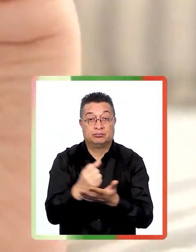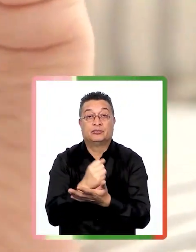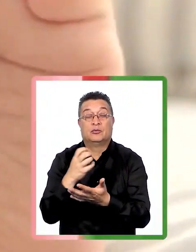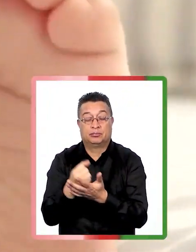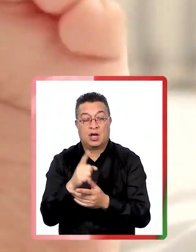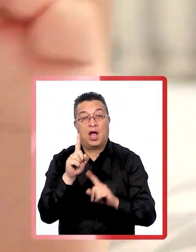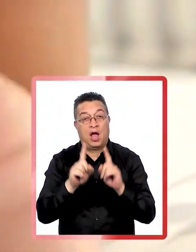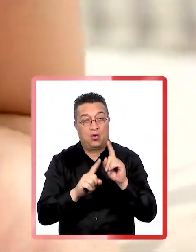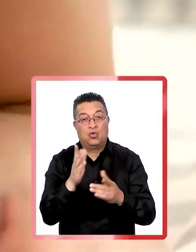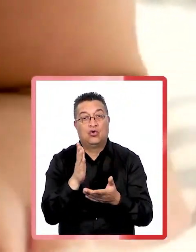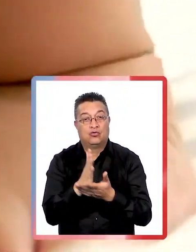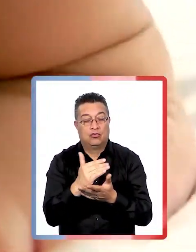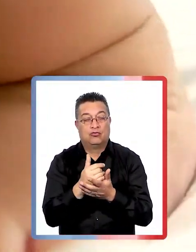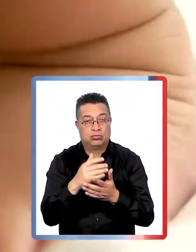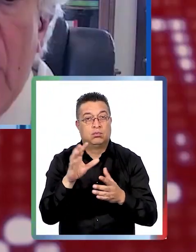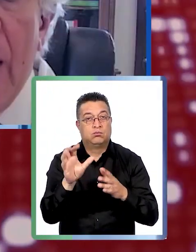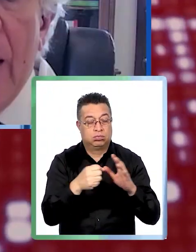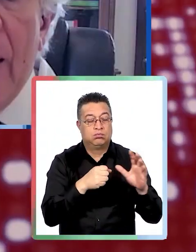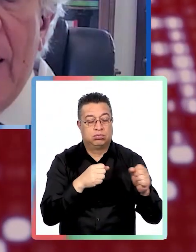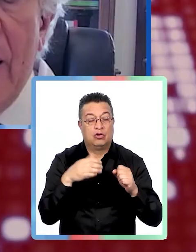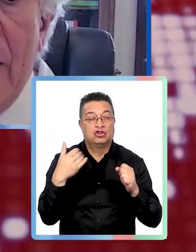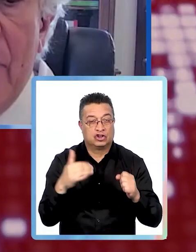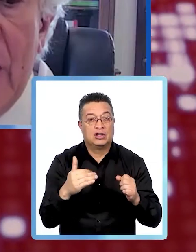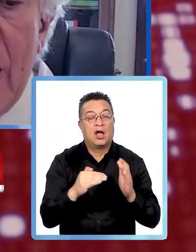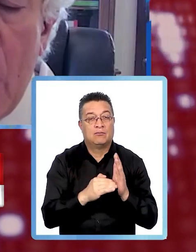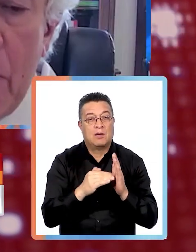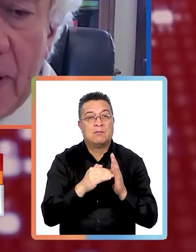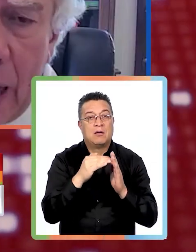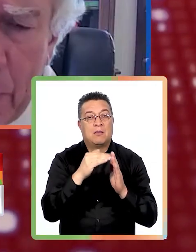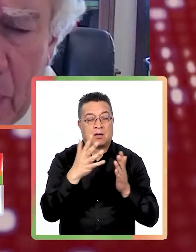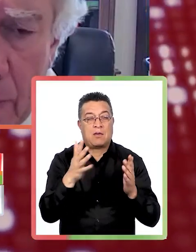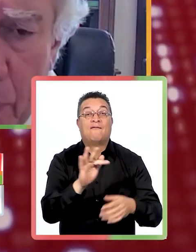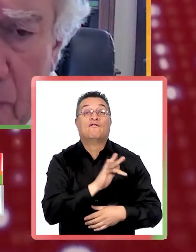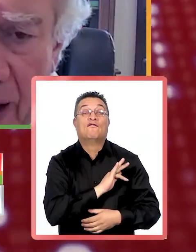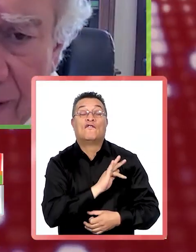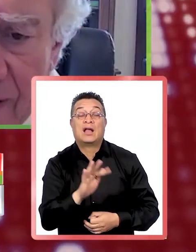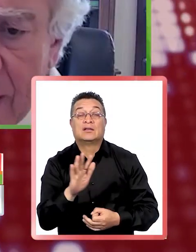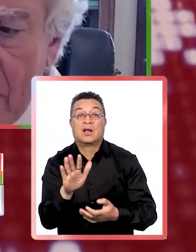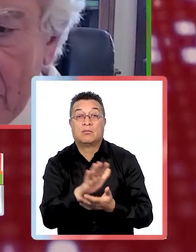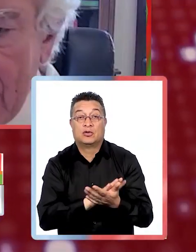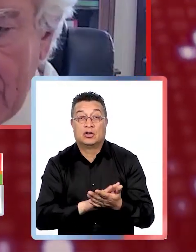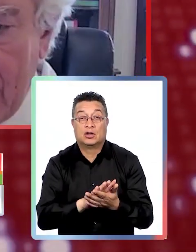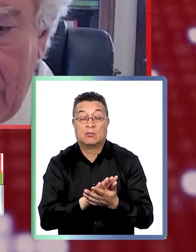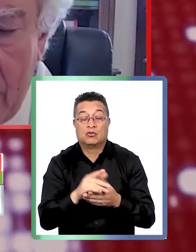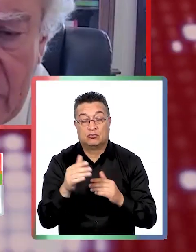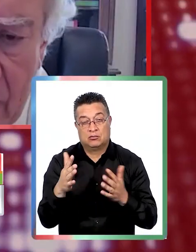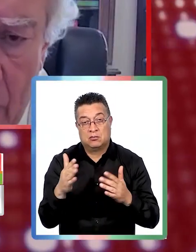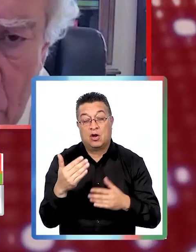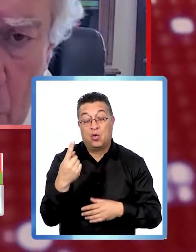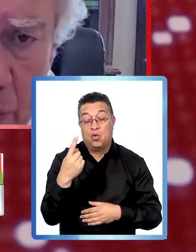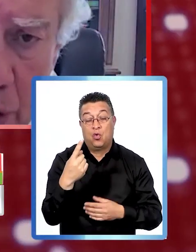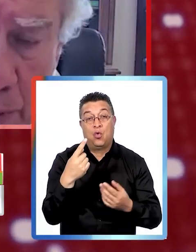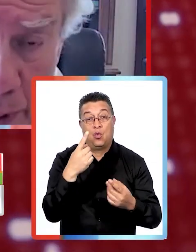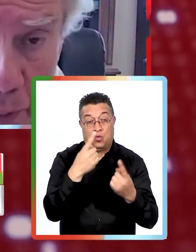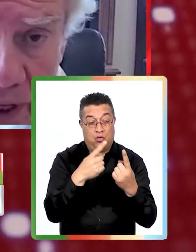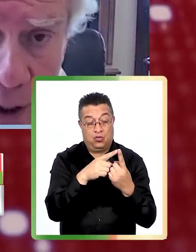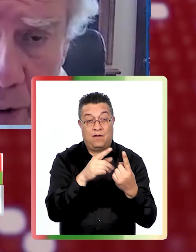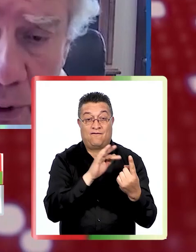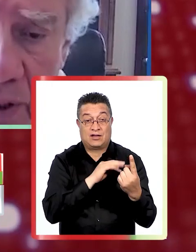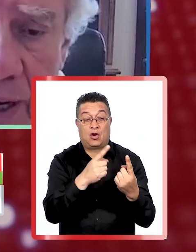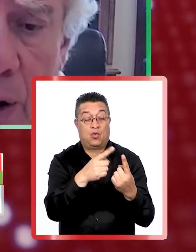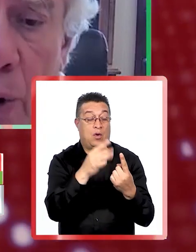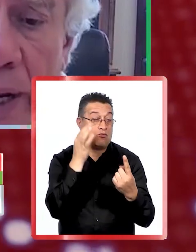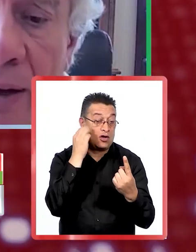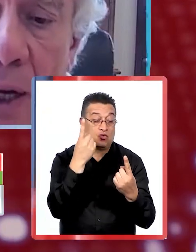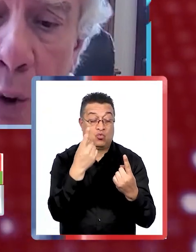puedo nombrar algunas de las medidas que se han tomado, es aumentar, por ejemplo, Francia, que estaba cercano a un hijo por mujer,